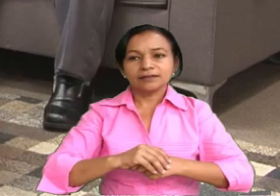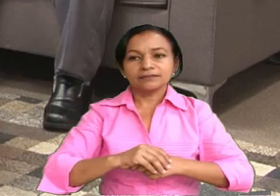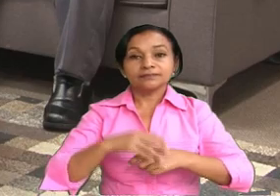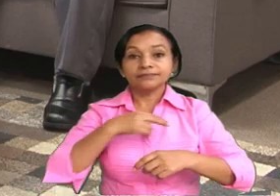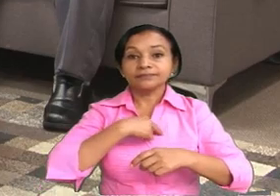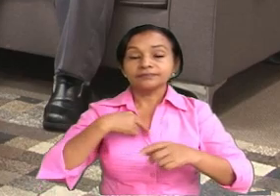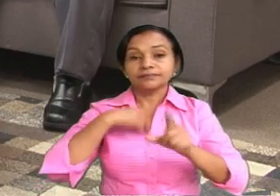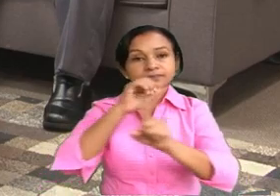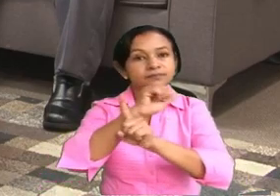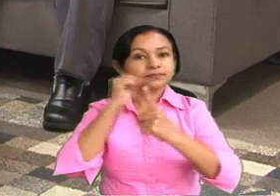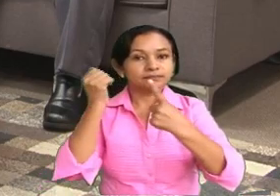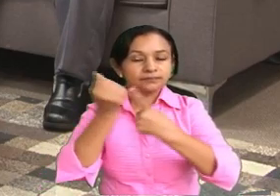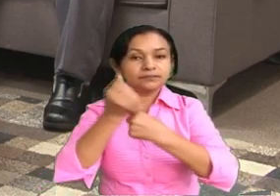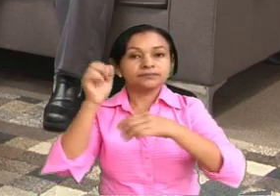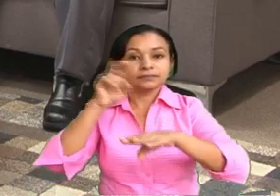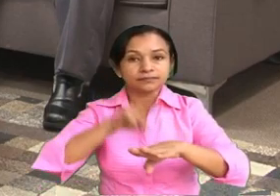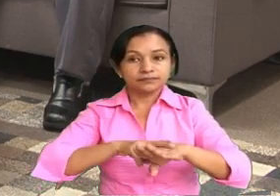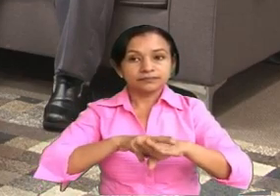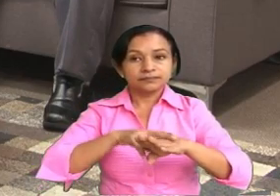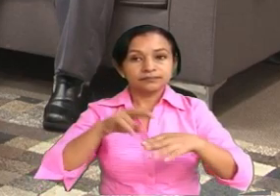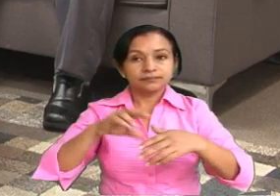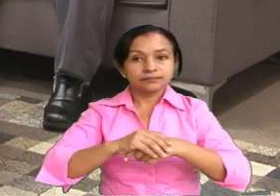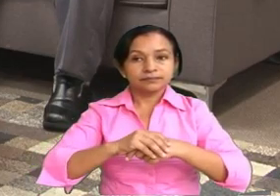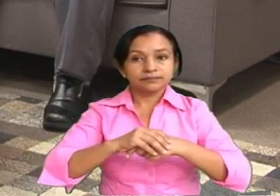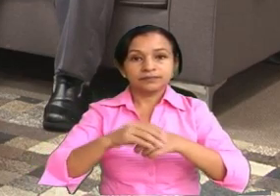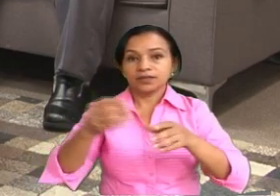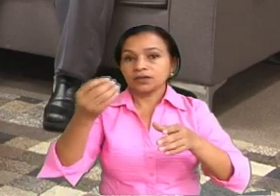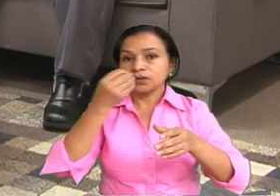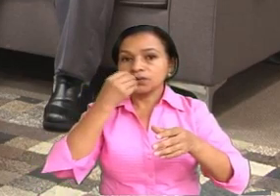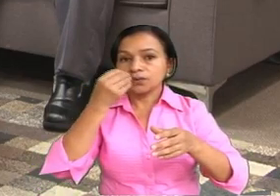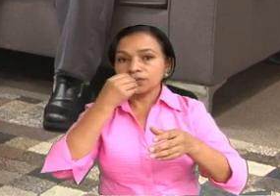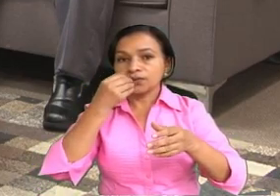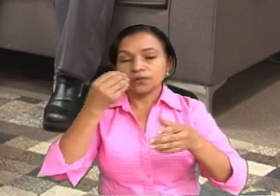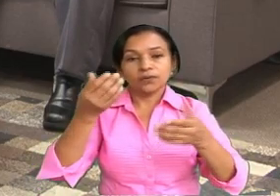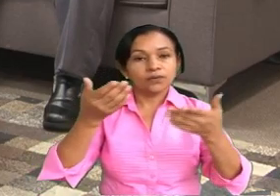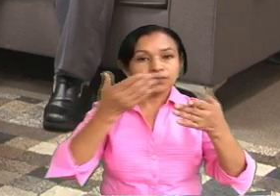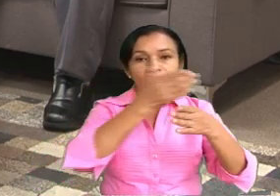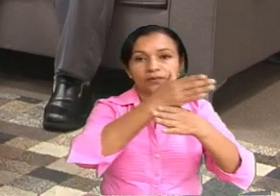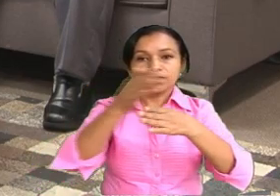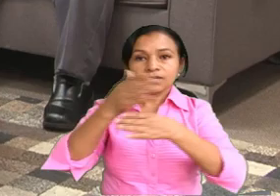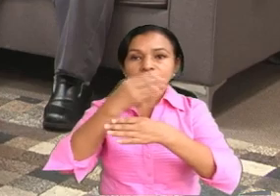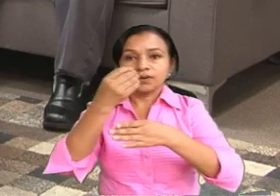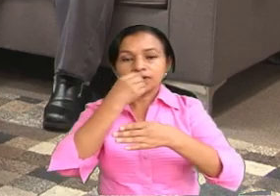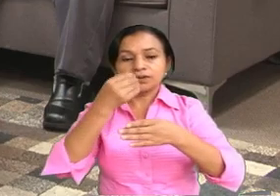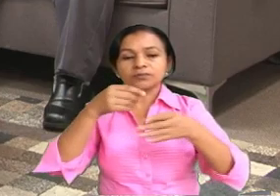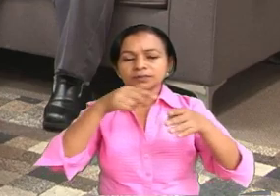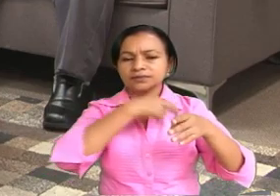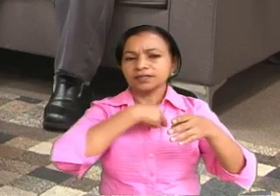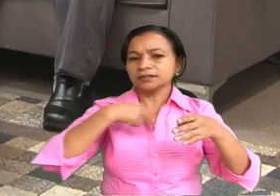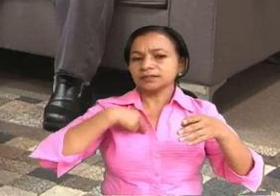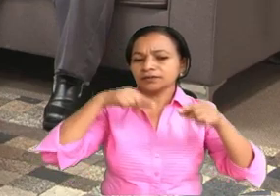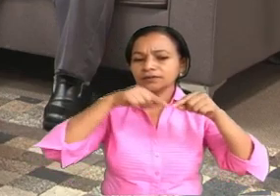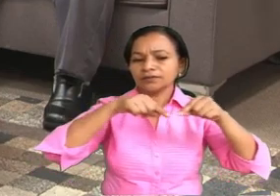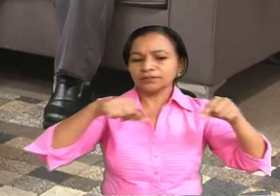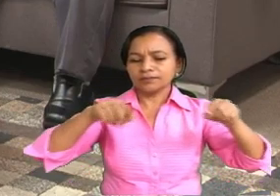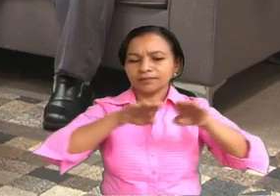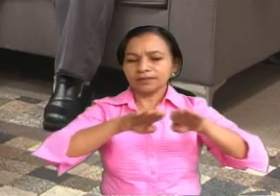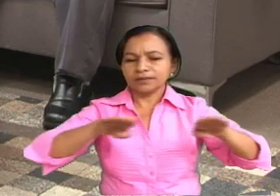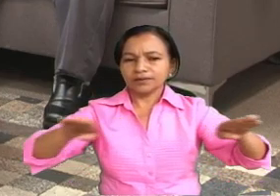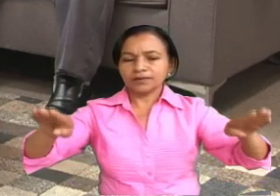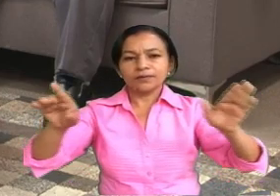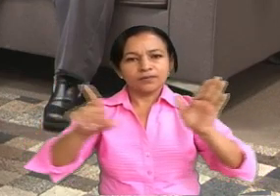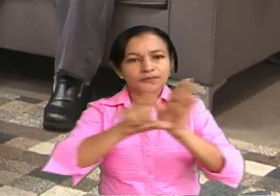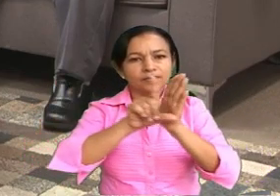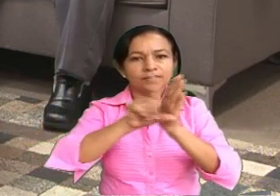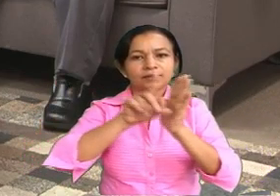la asamblea, ¿verdad? Sí. En las comidas, en las bebidas. Ya, todo lo que es gastronomía. Va a entrar en una ley